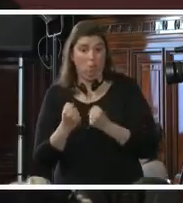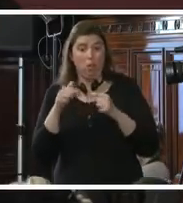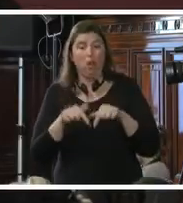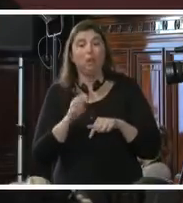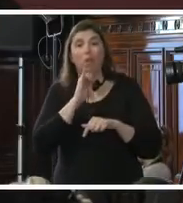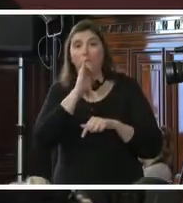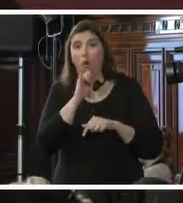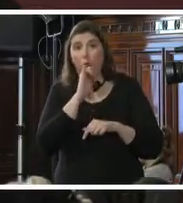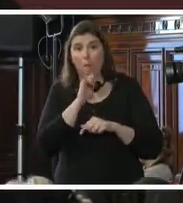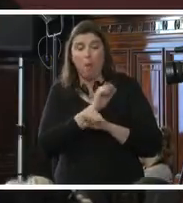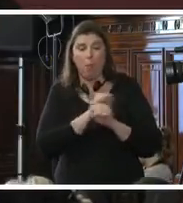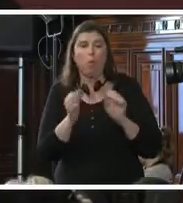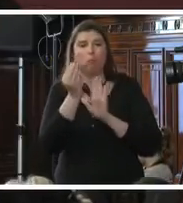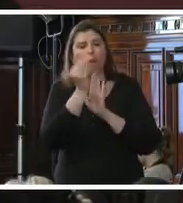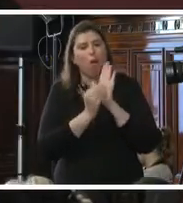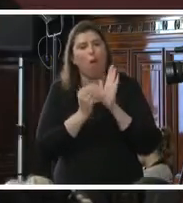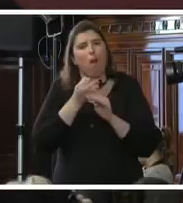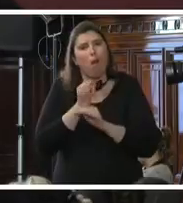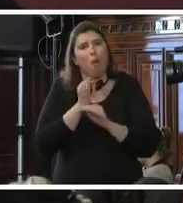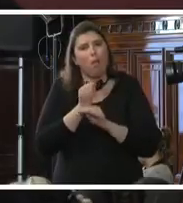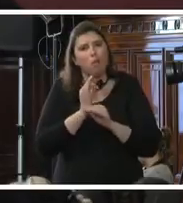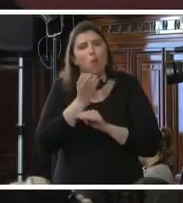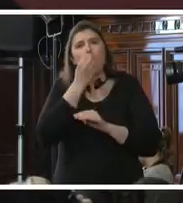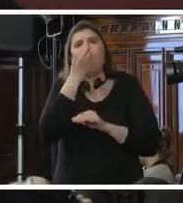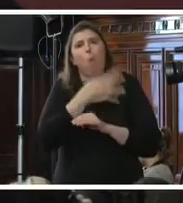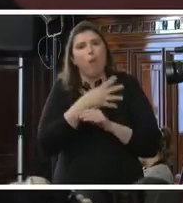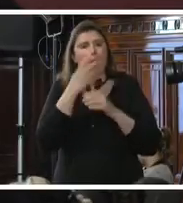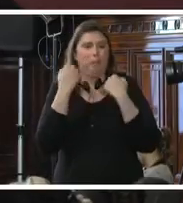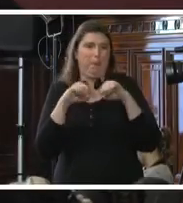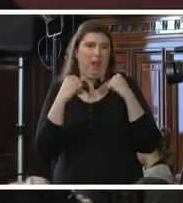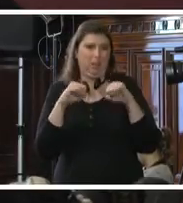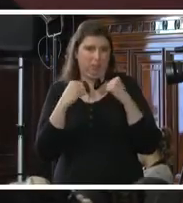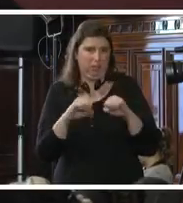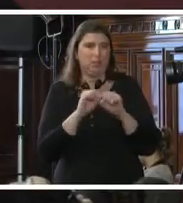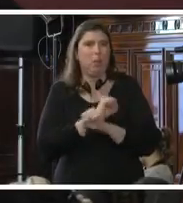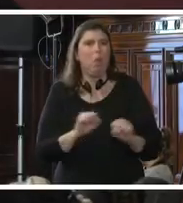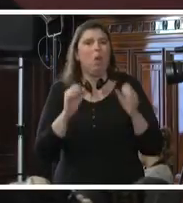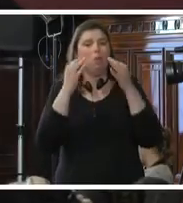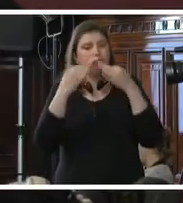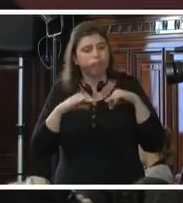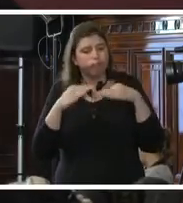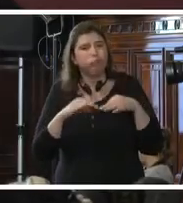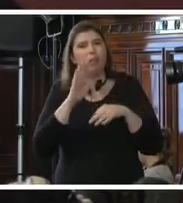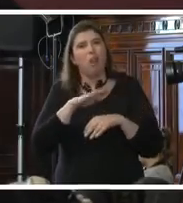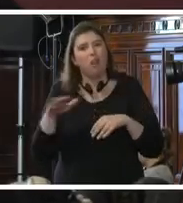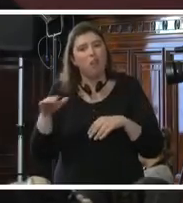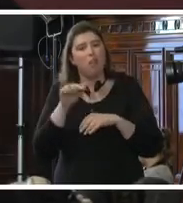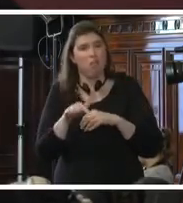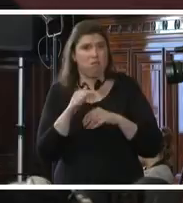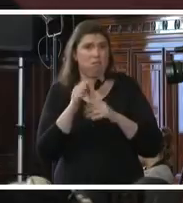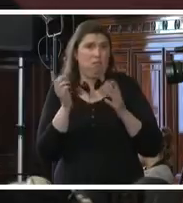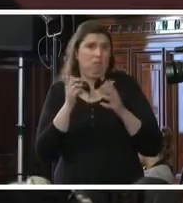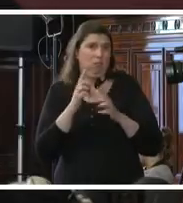ejemplo, incluir recomendaciones de medidas concretas y buenas prácticas para garantizar la serie de derechos de las niñas que están siendo